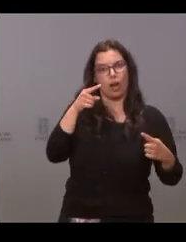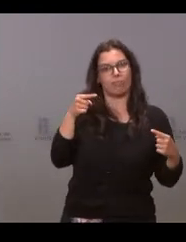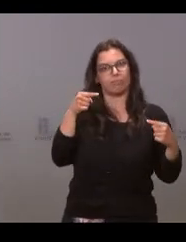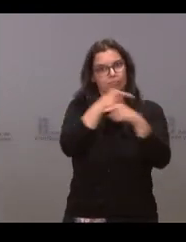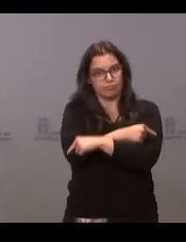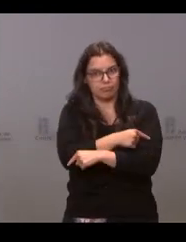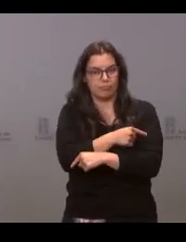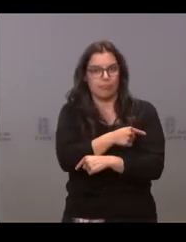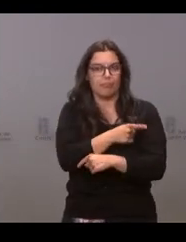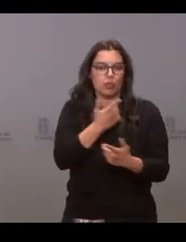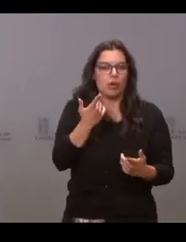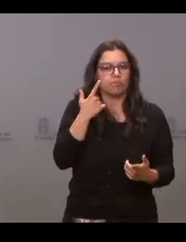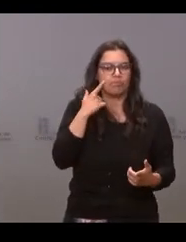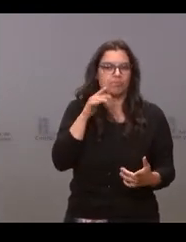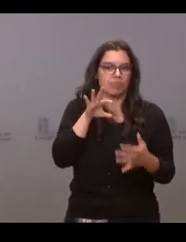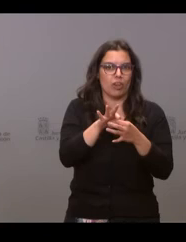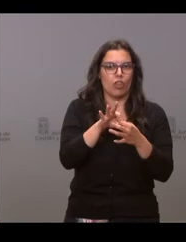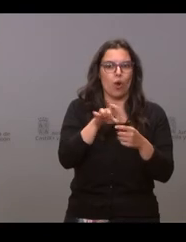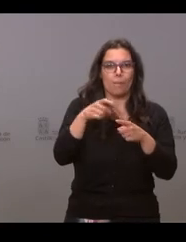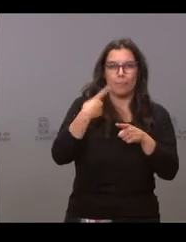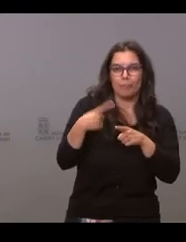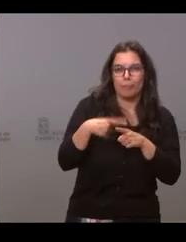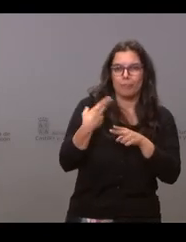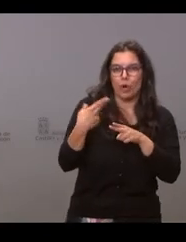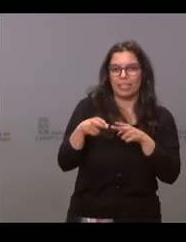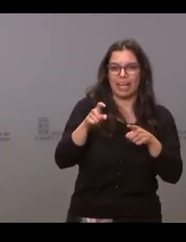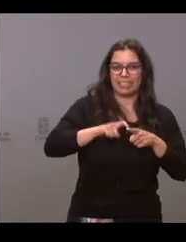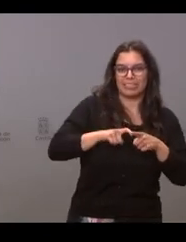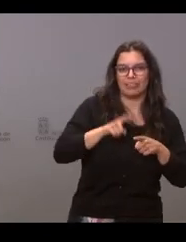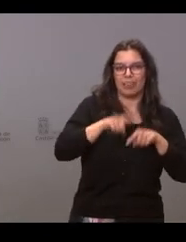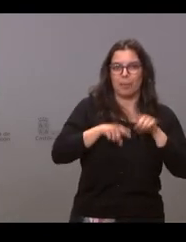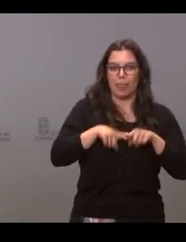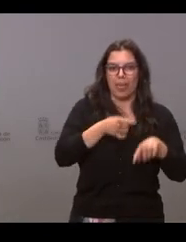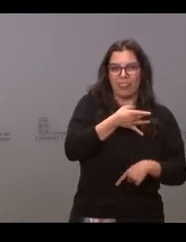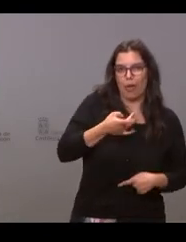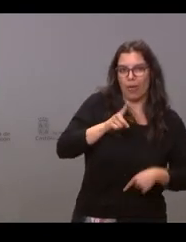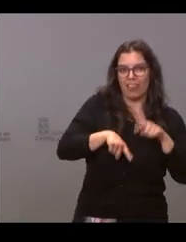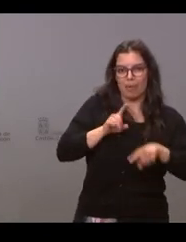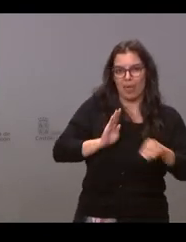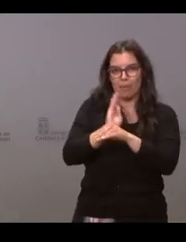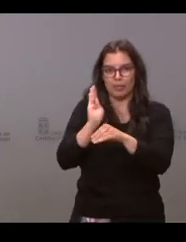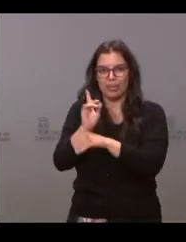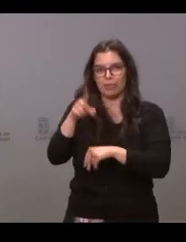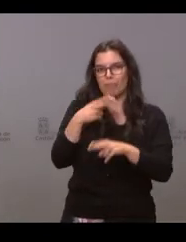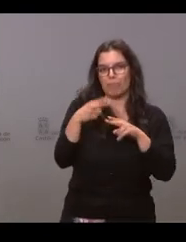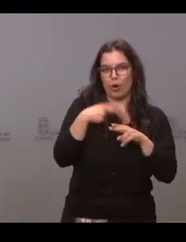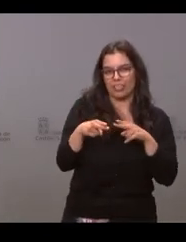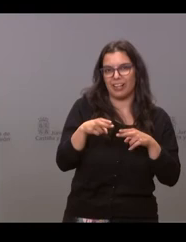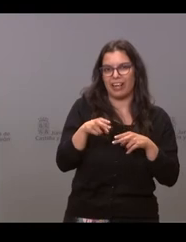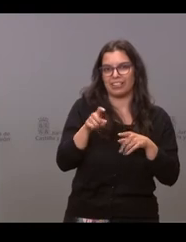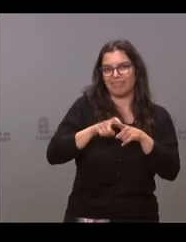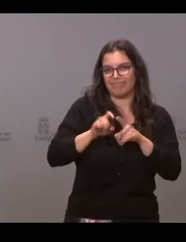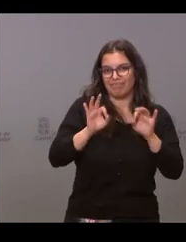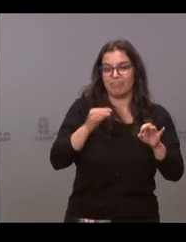y las formas de abordar la crisis con endeudamiento con inversión y con políticas anticíclicas y eso da el resultado que ya